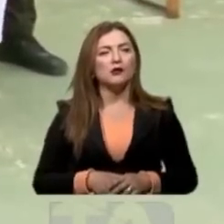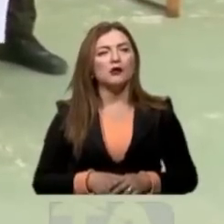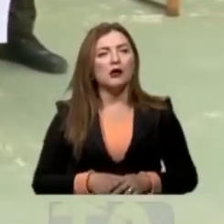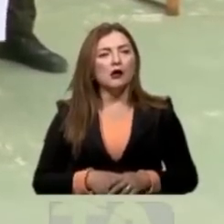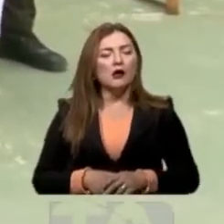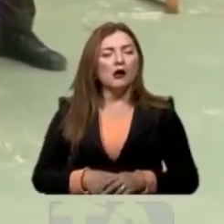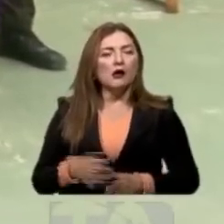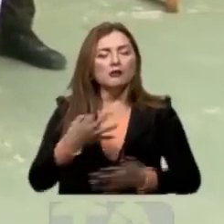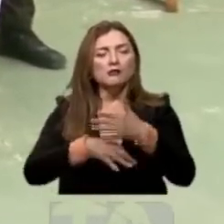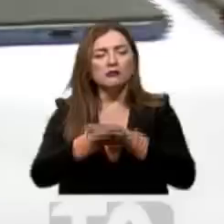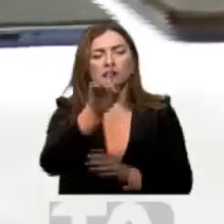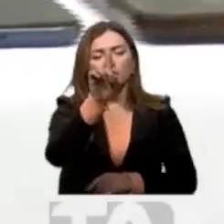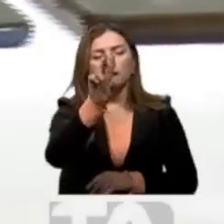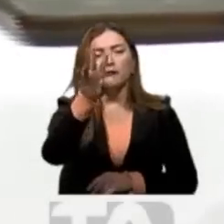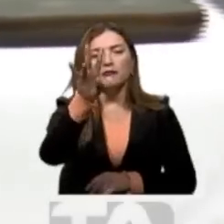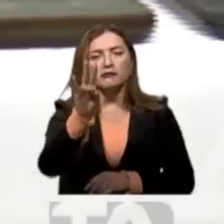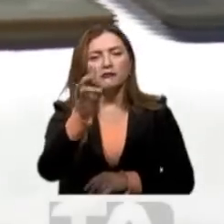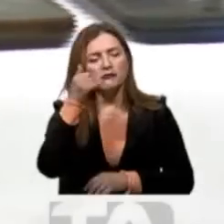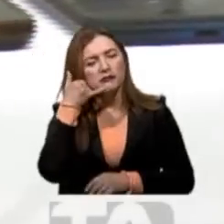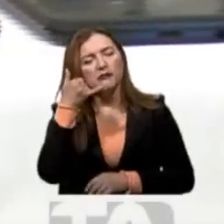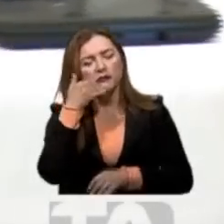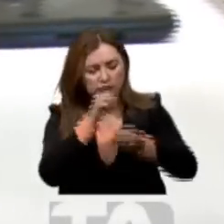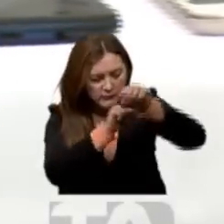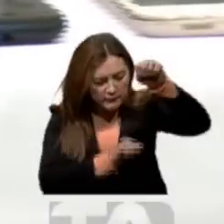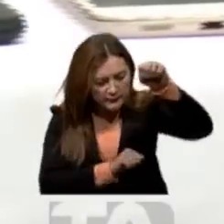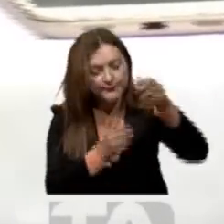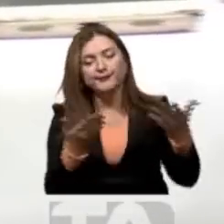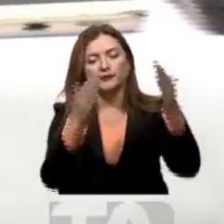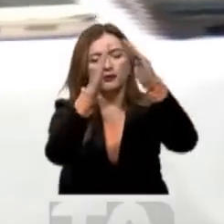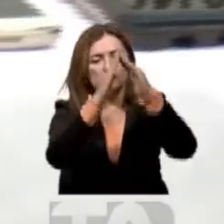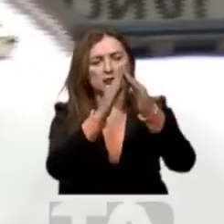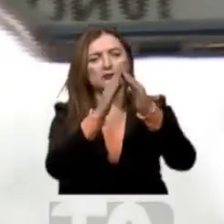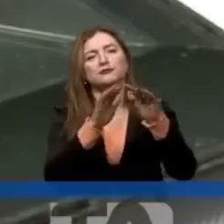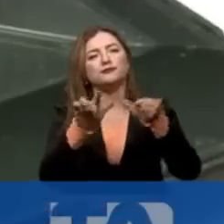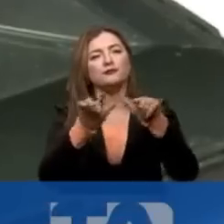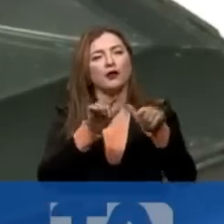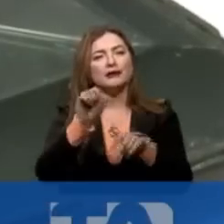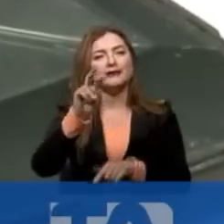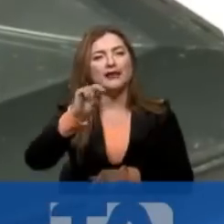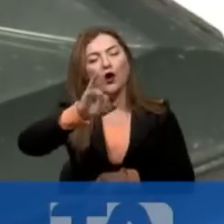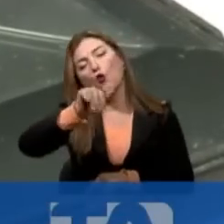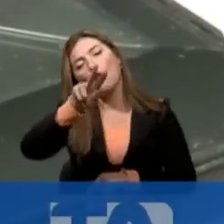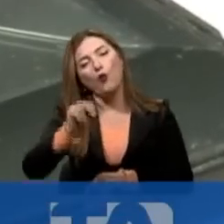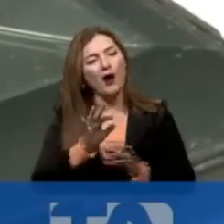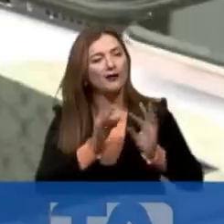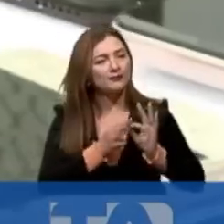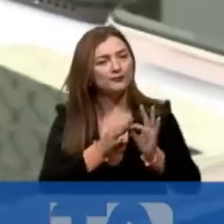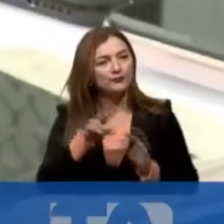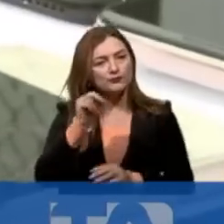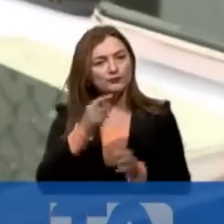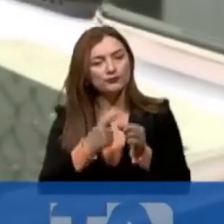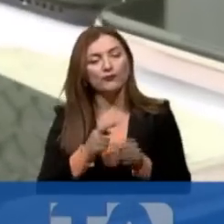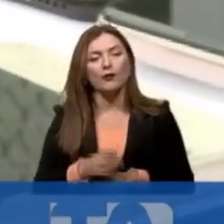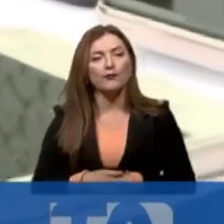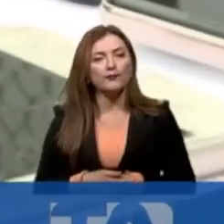Son exactamente 127 celulares que fueron hallados al interior de un domicilio en el sector de San Juan de Calderón, al norte de Quito. Los